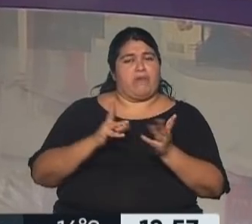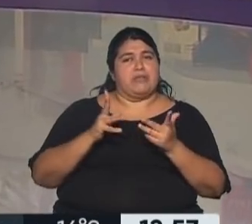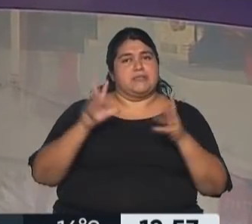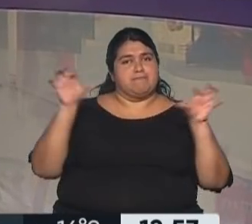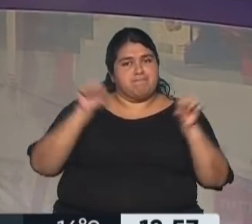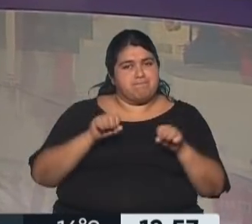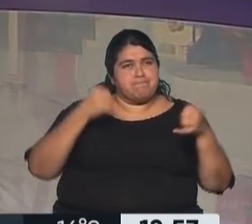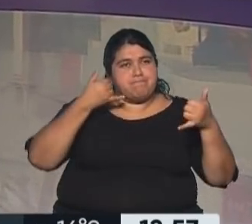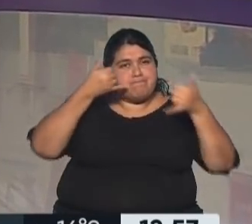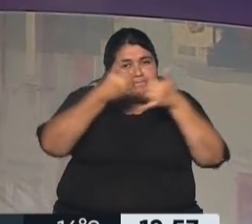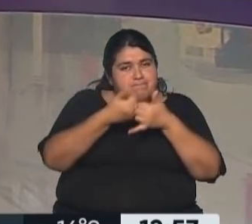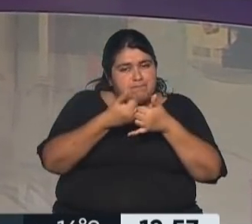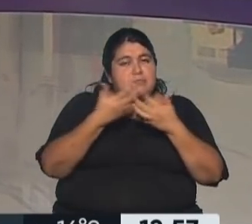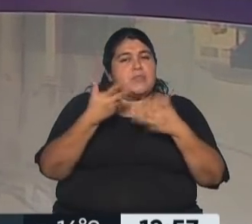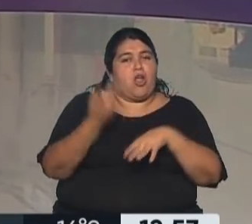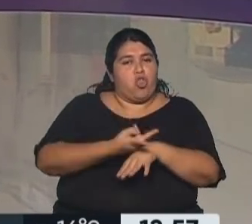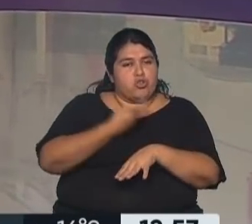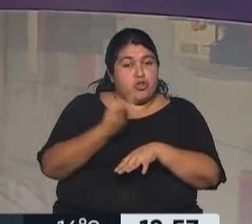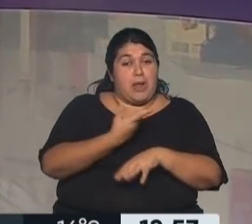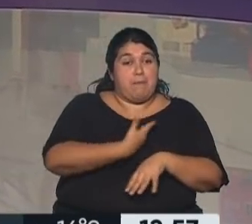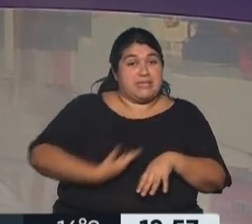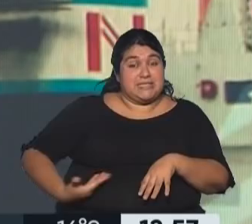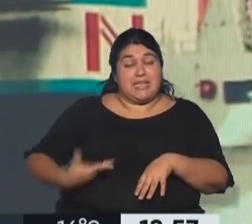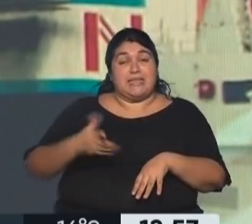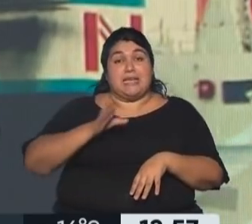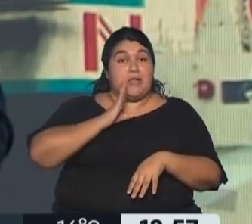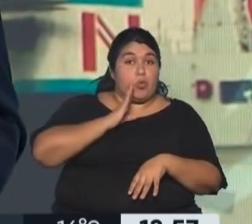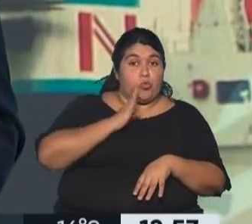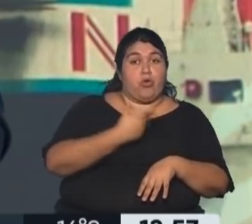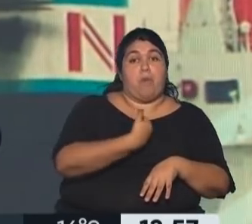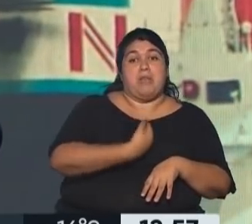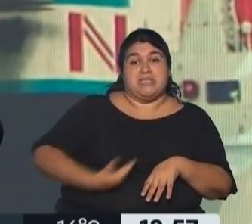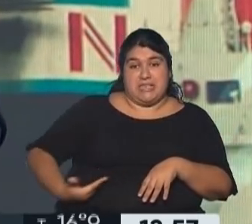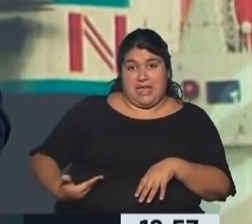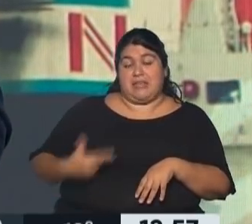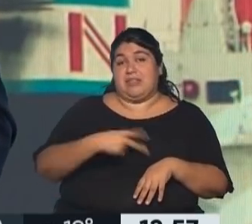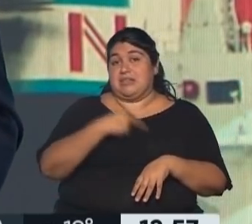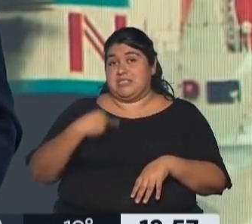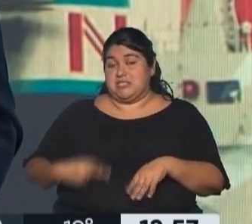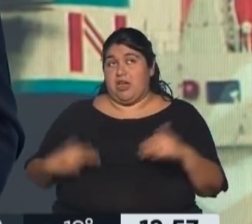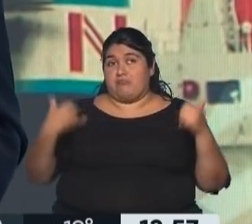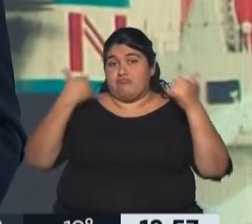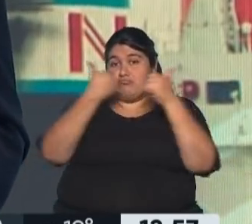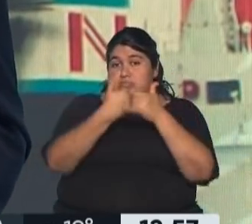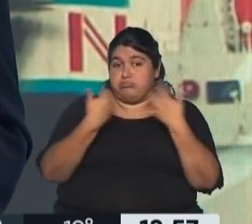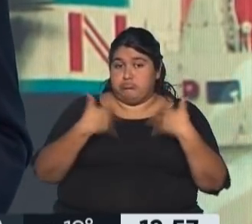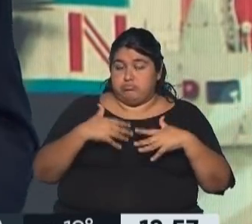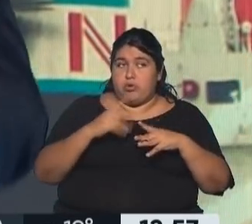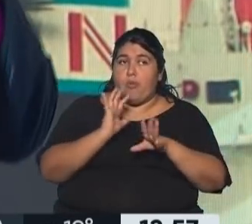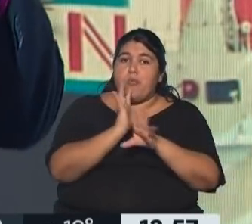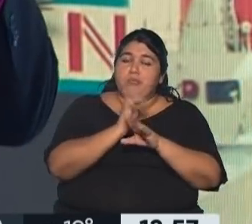conversación telefónica que durante 2 horas mantuvo el presidente de los Estados Unidos con su par de China. Y una dura